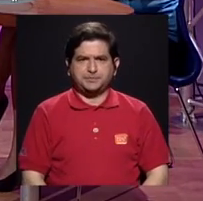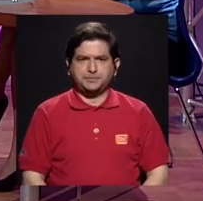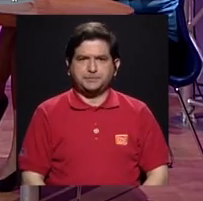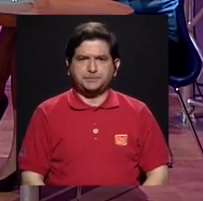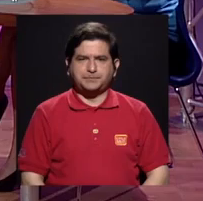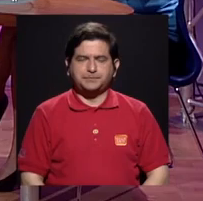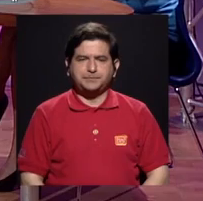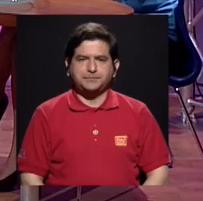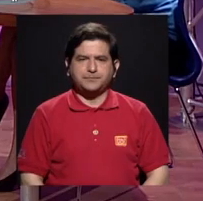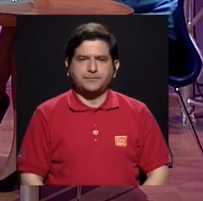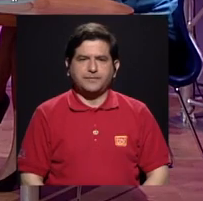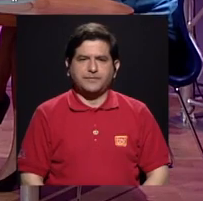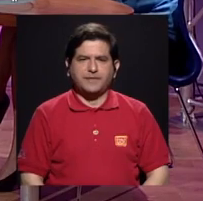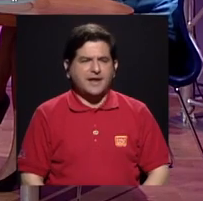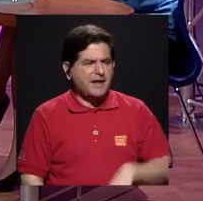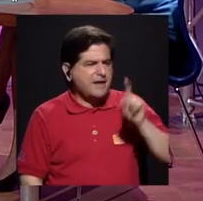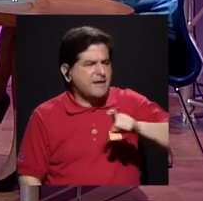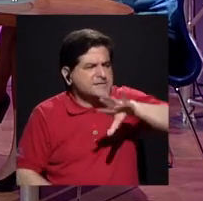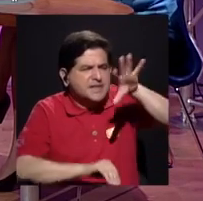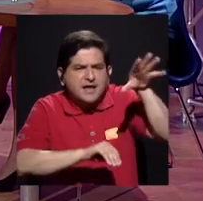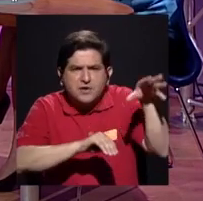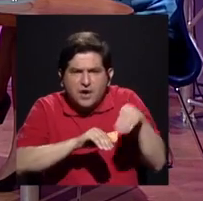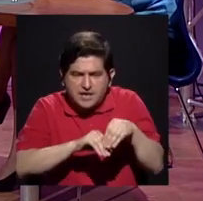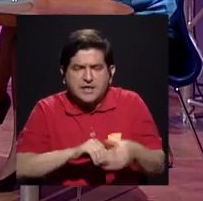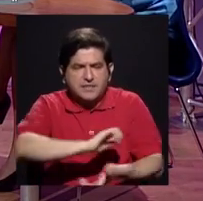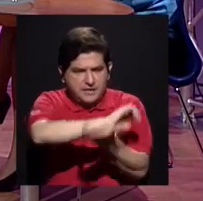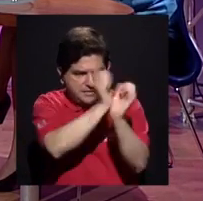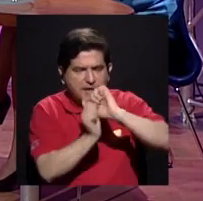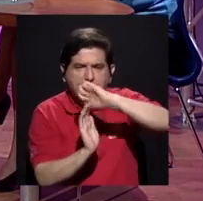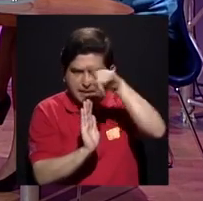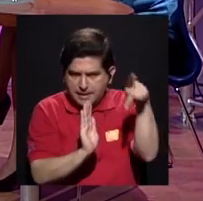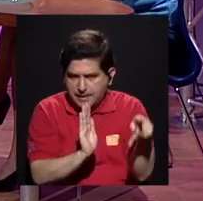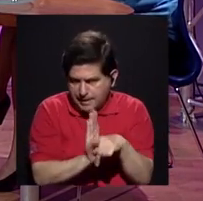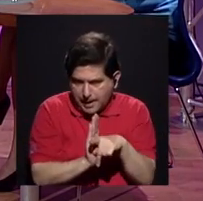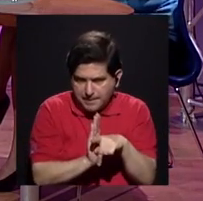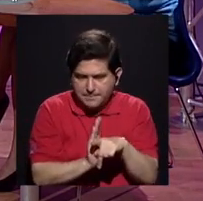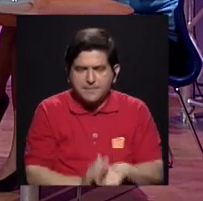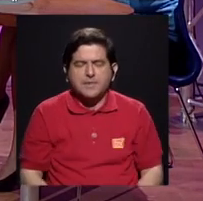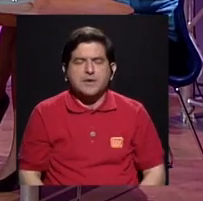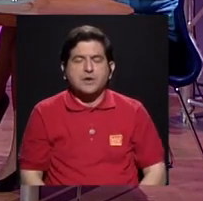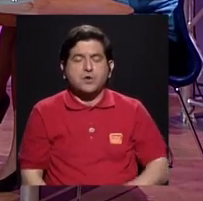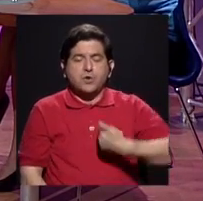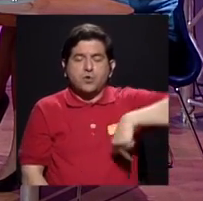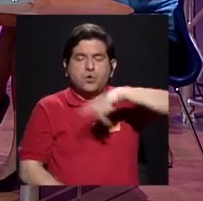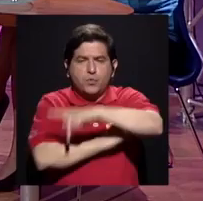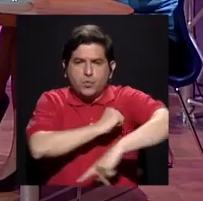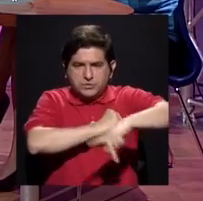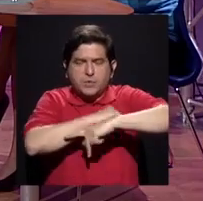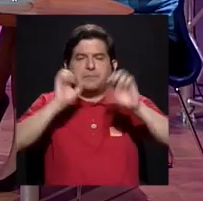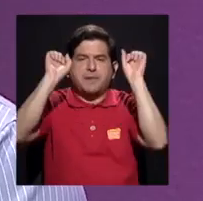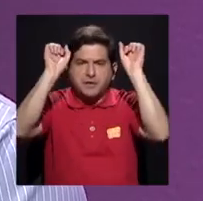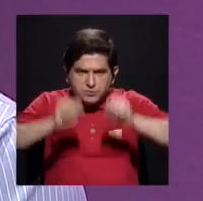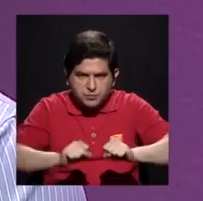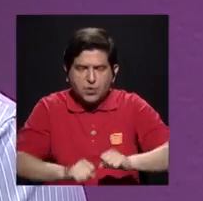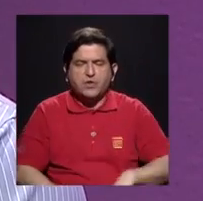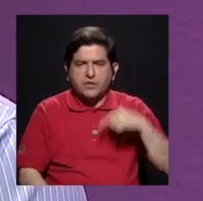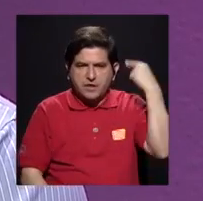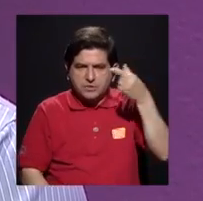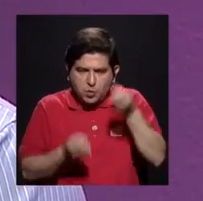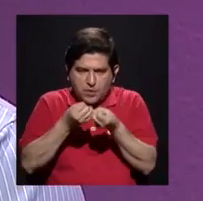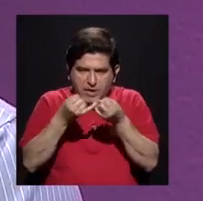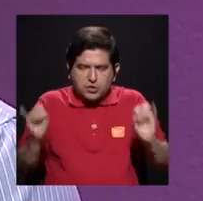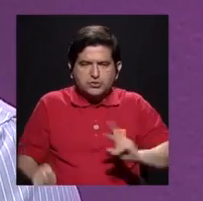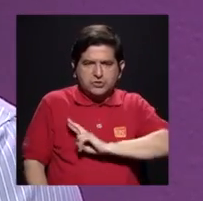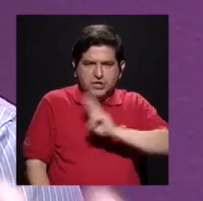que más se requiere además de ese cambio constitucional para que nuestro país se convierta en un estado laico